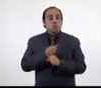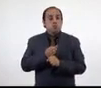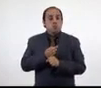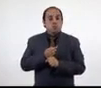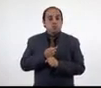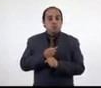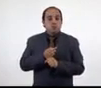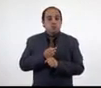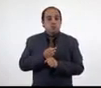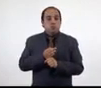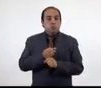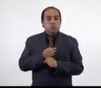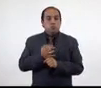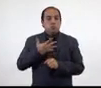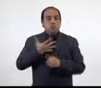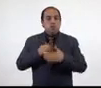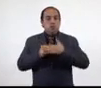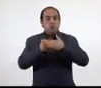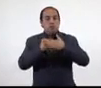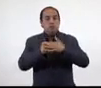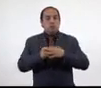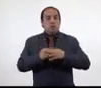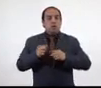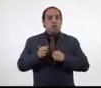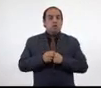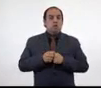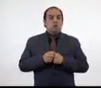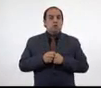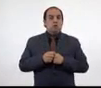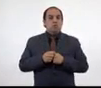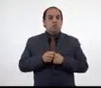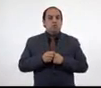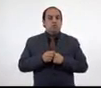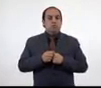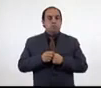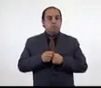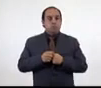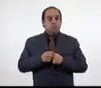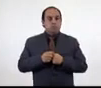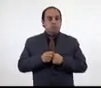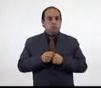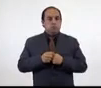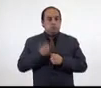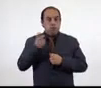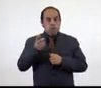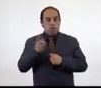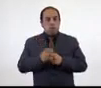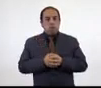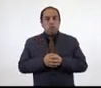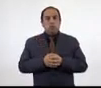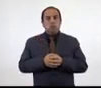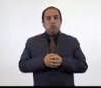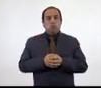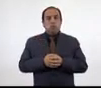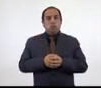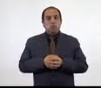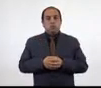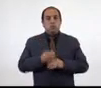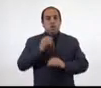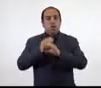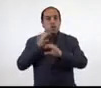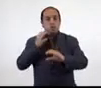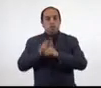les estamos dando un soporte a través de las dresinas. Y bueno, estos vehículos de mantenimiento, en el momento que